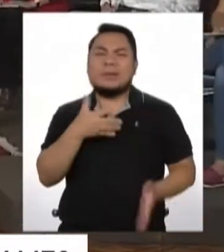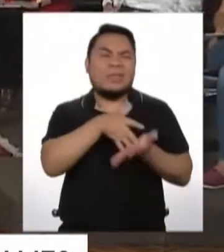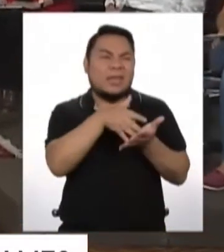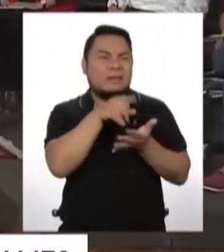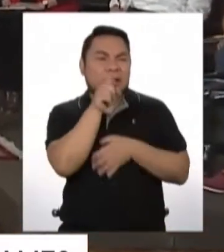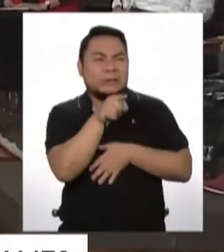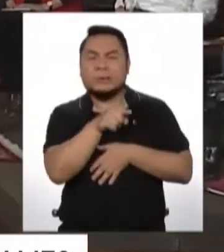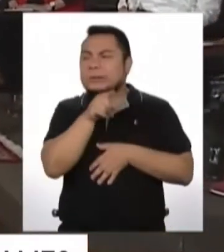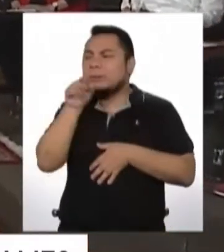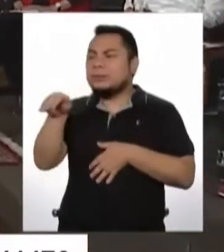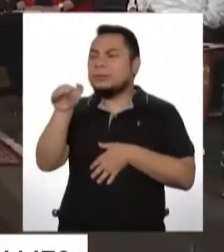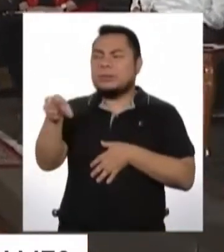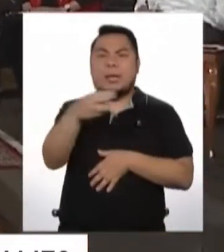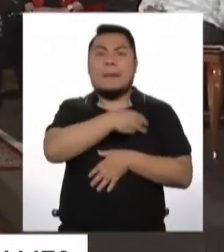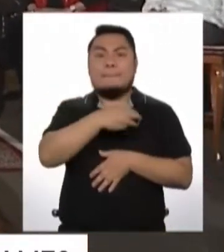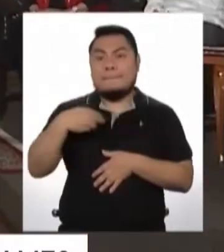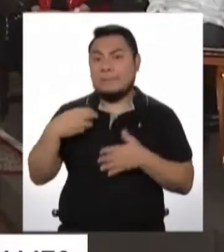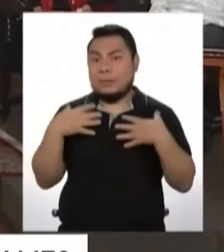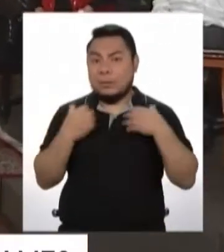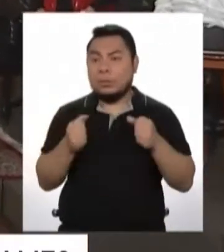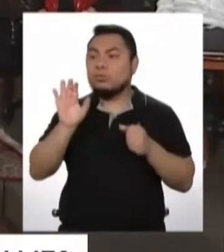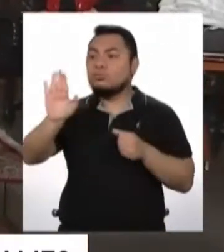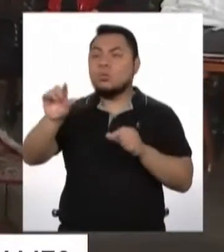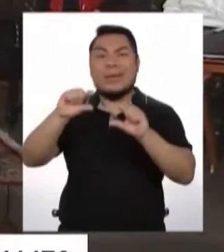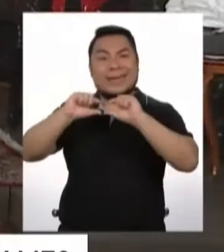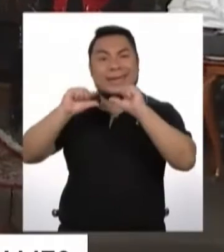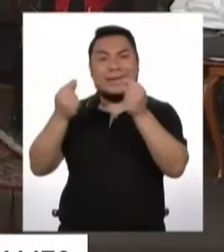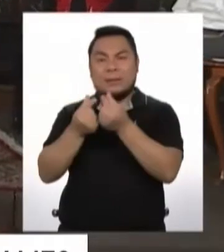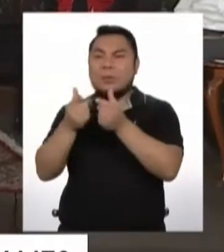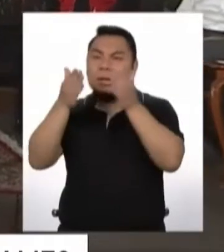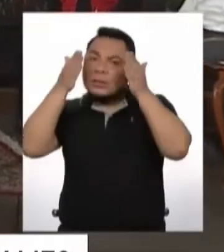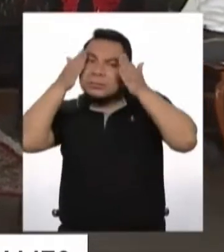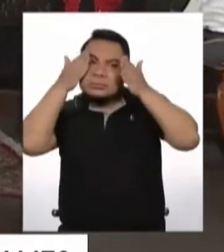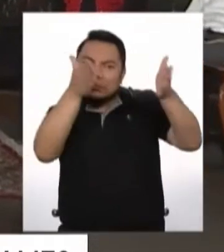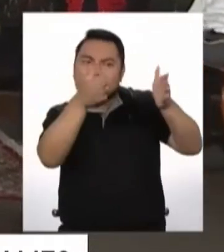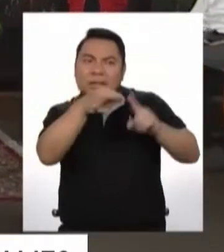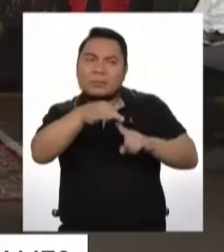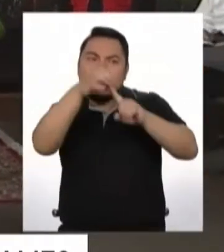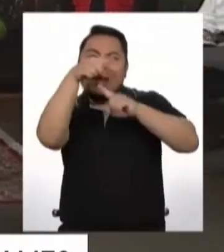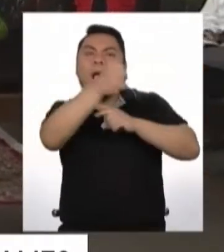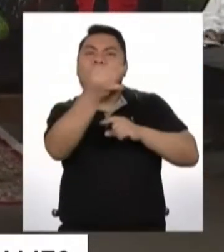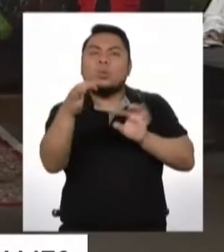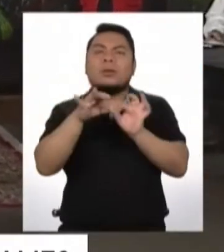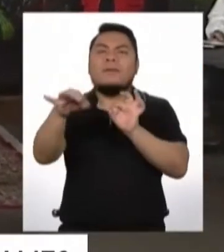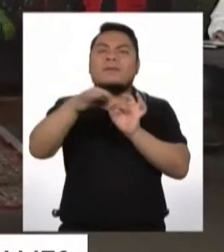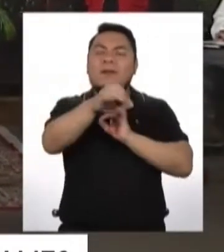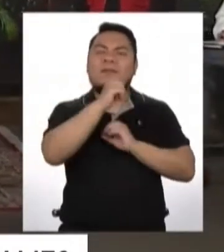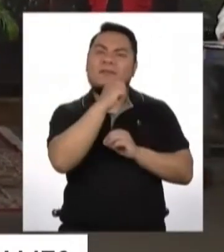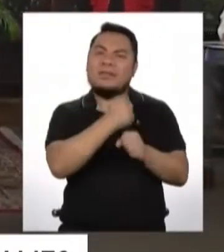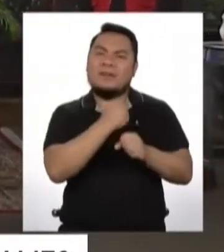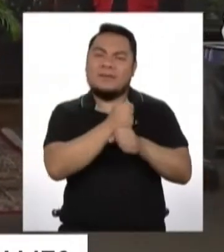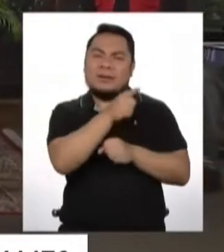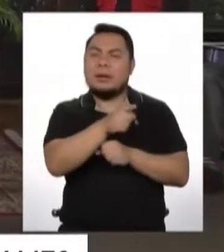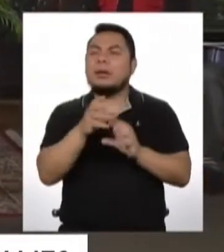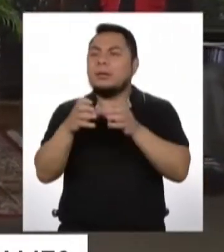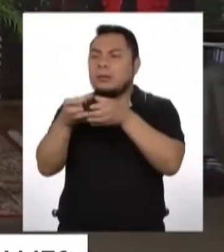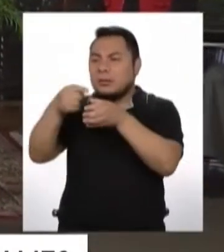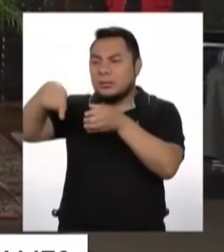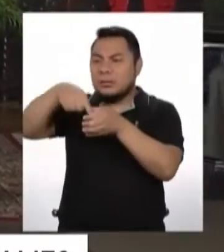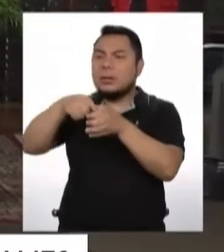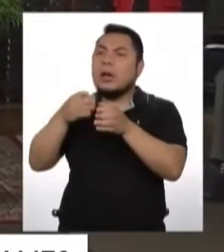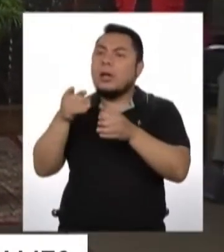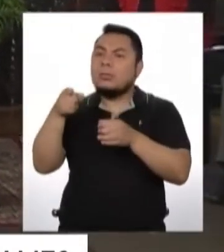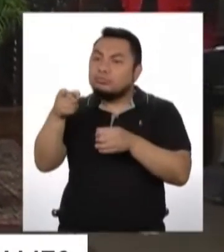ponga con el equipo especial atención a algunas regiones y que vaya a esas regiones o